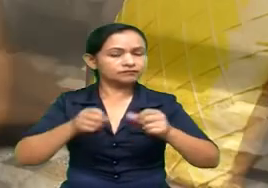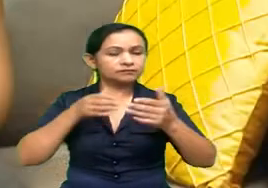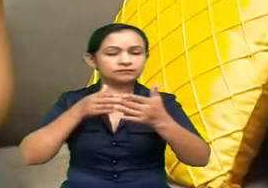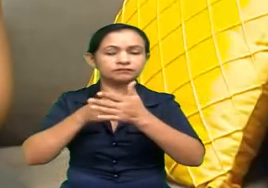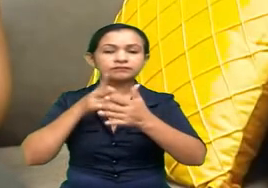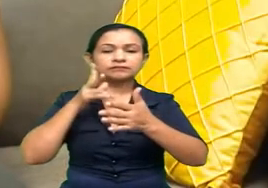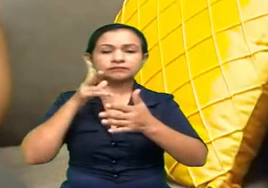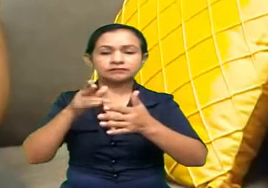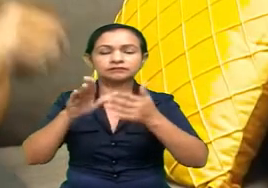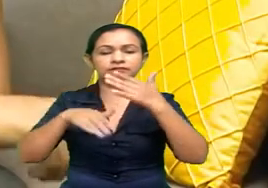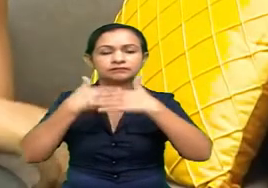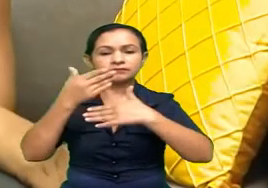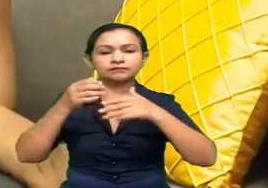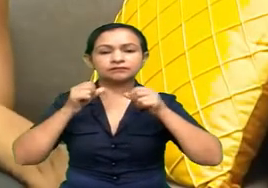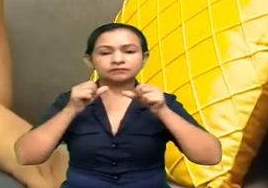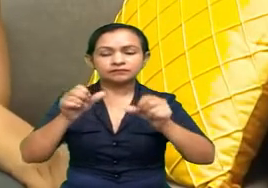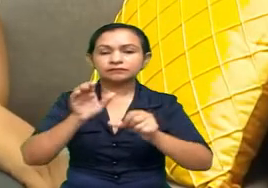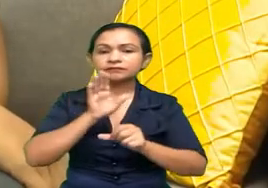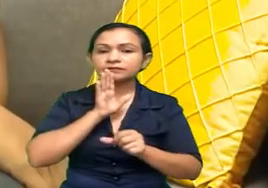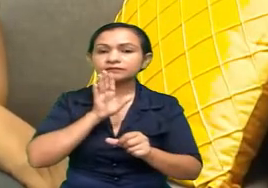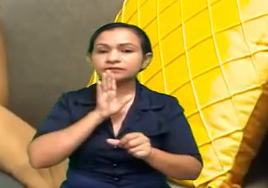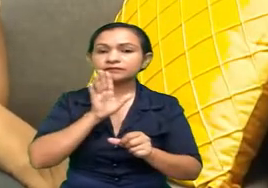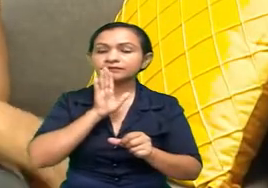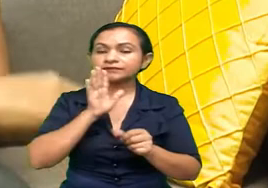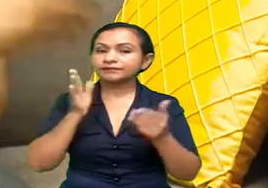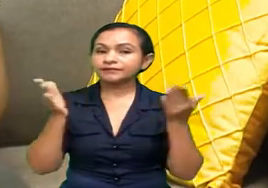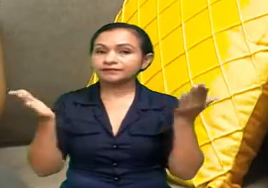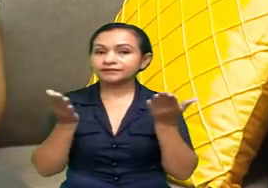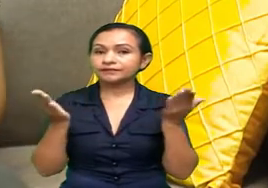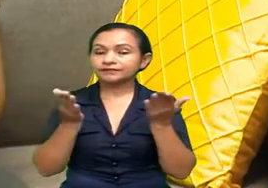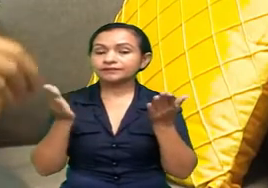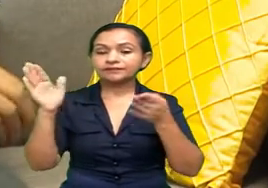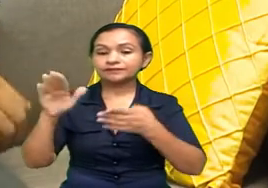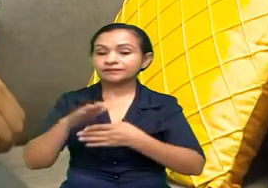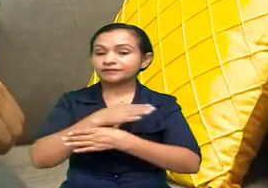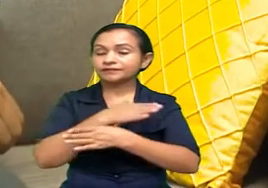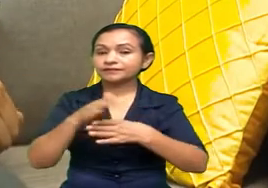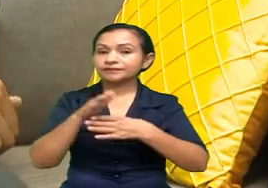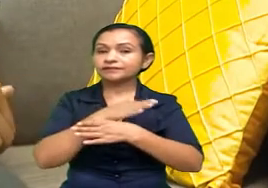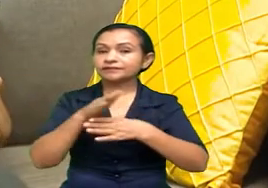pausa y cuando regresemos continuaremos hablando sobre los diferentes